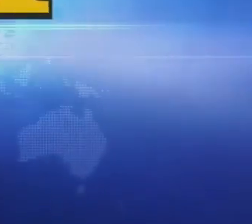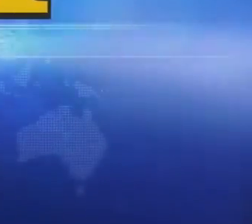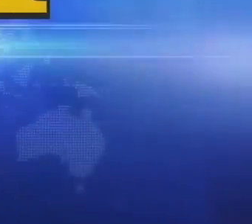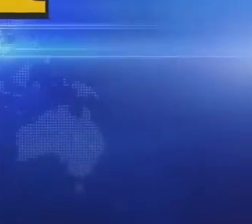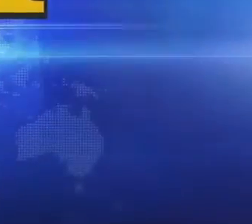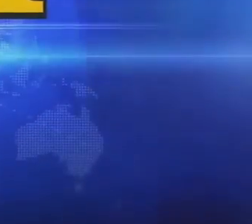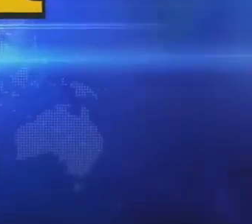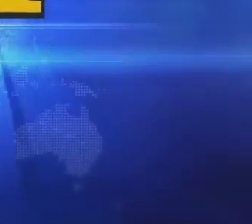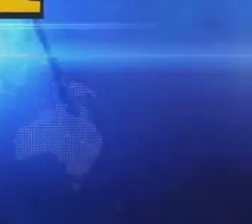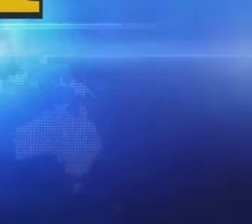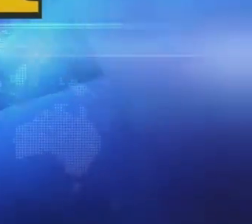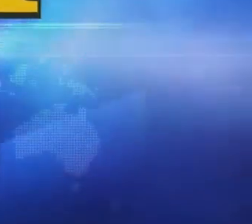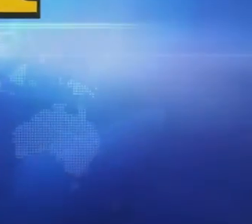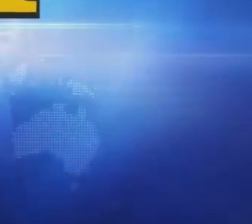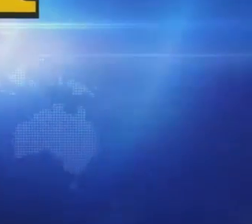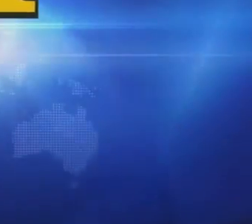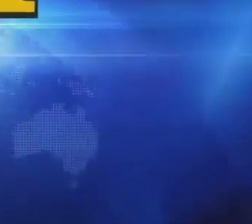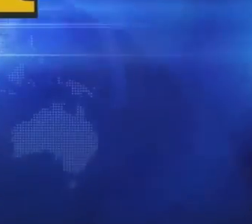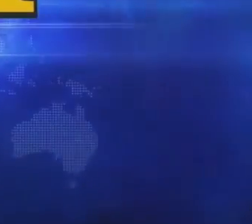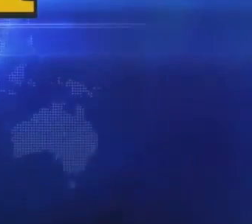lo que usted quiere ver.